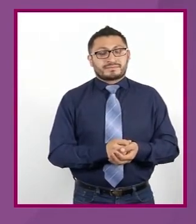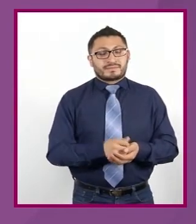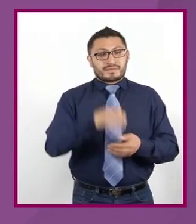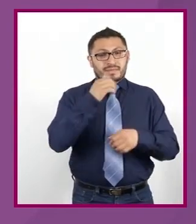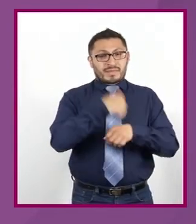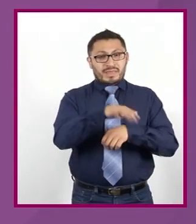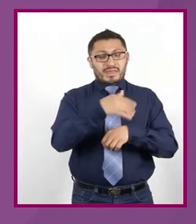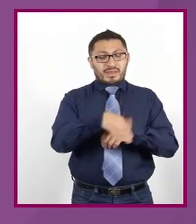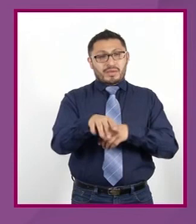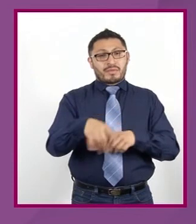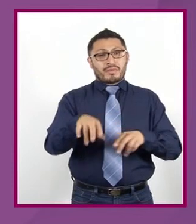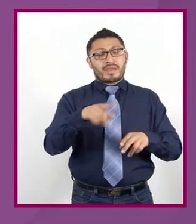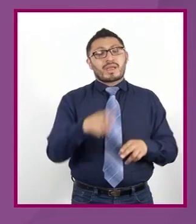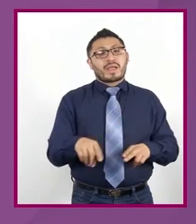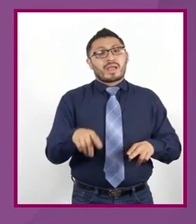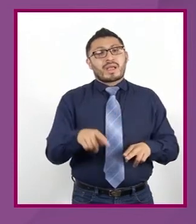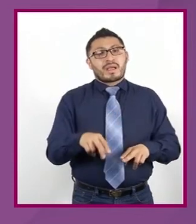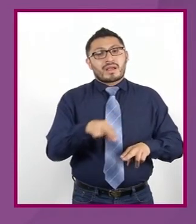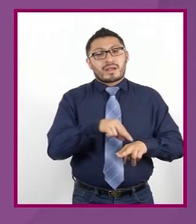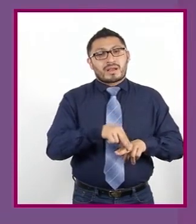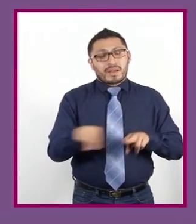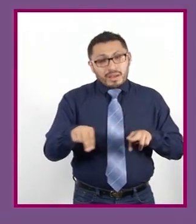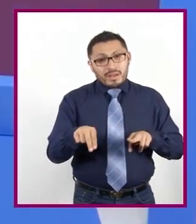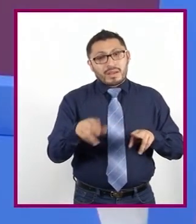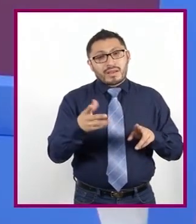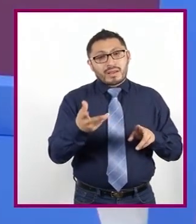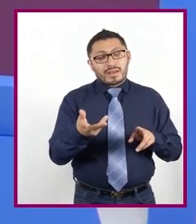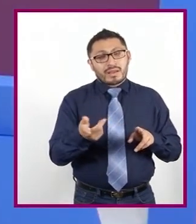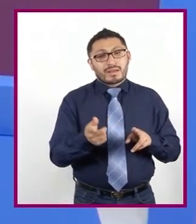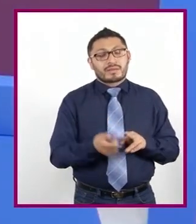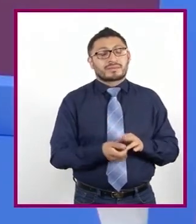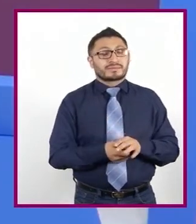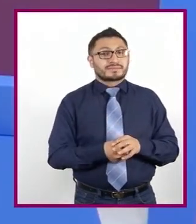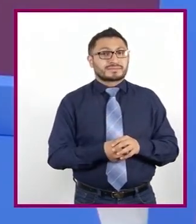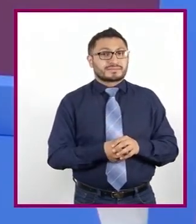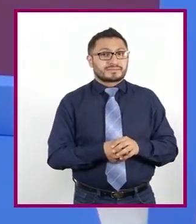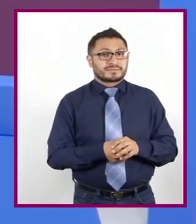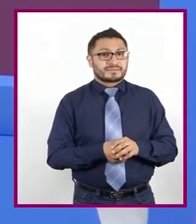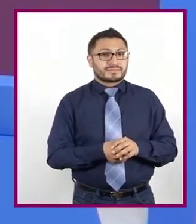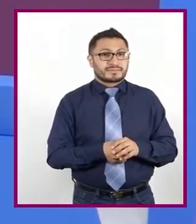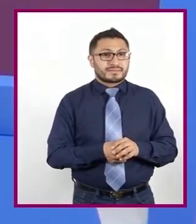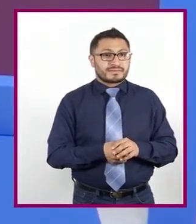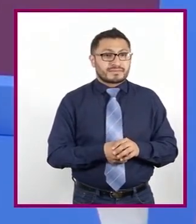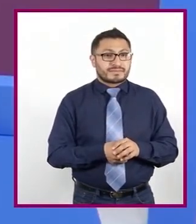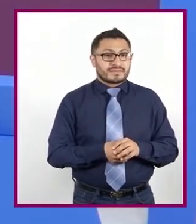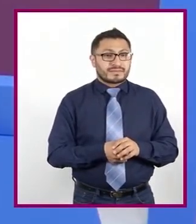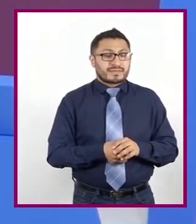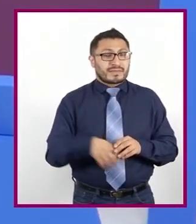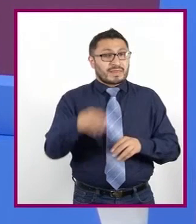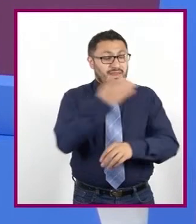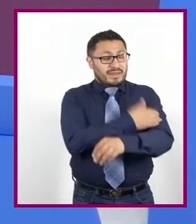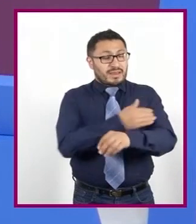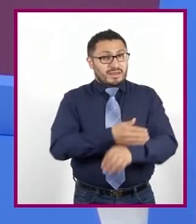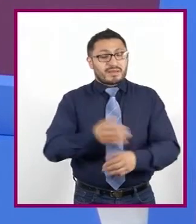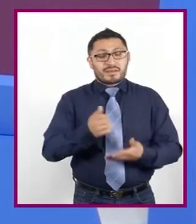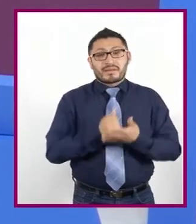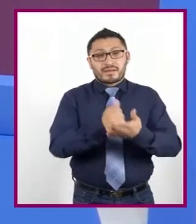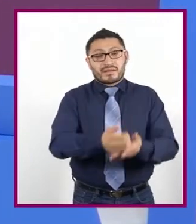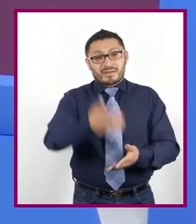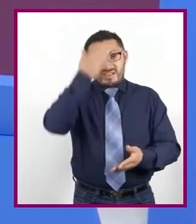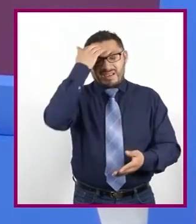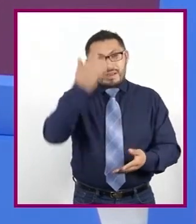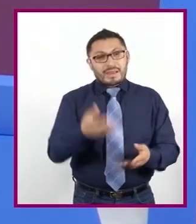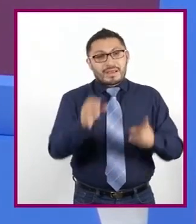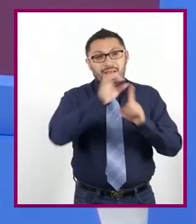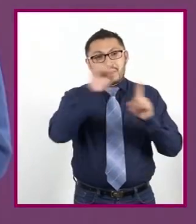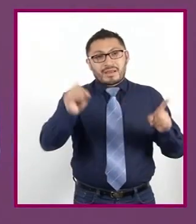Número de ticket, nota expedida por la empresa. Su compañera nos ha ayudado a conocer la estructura del